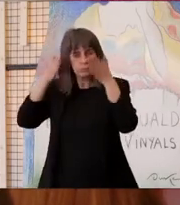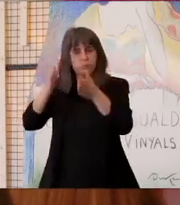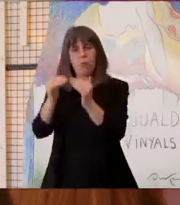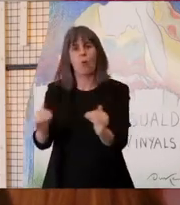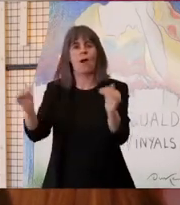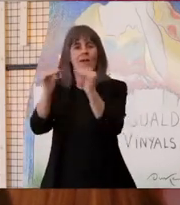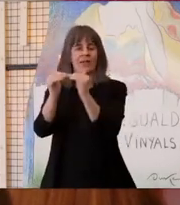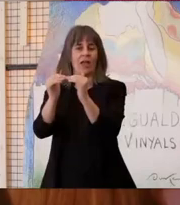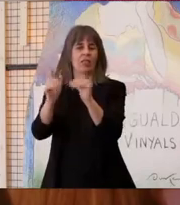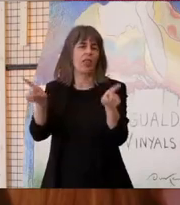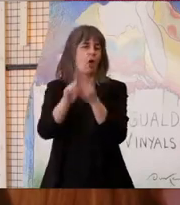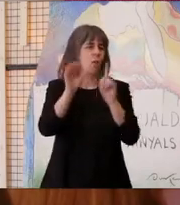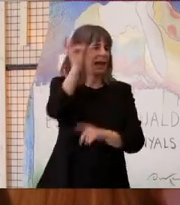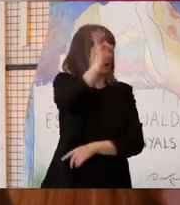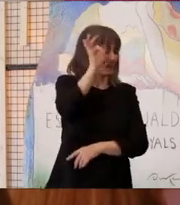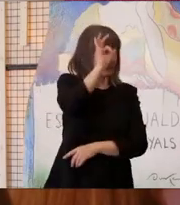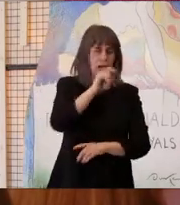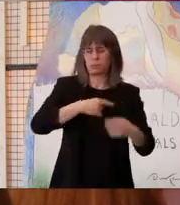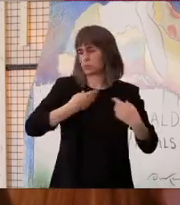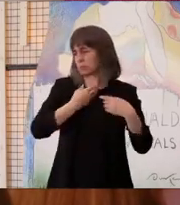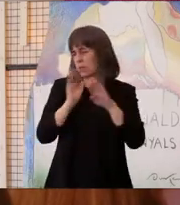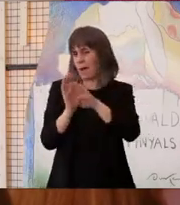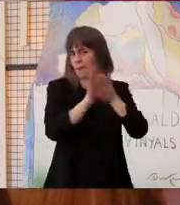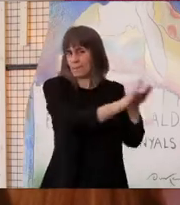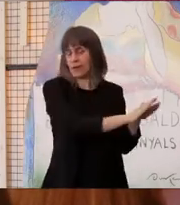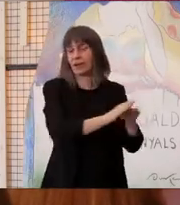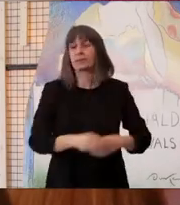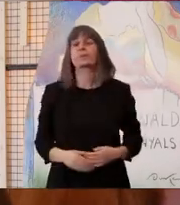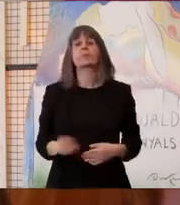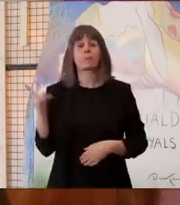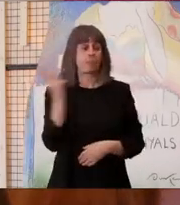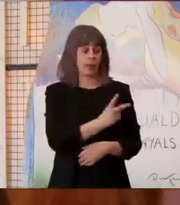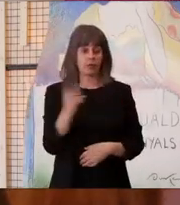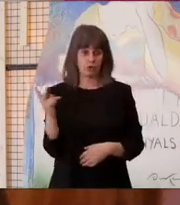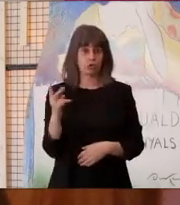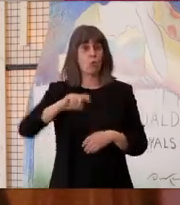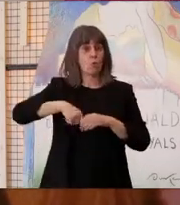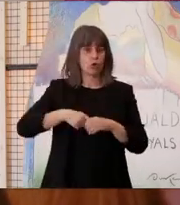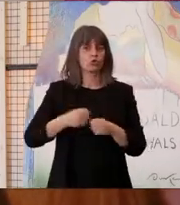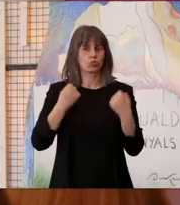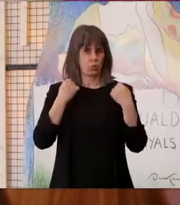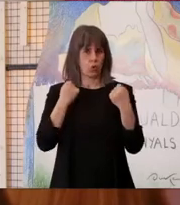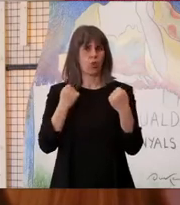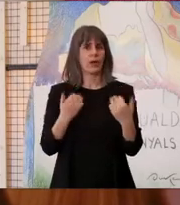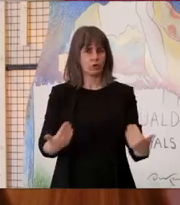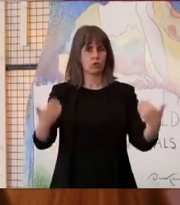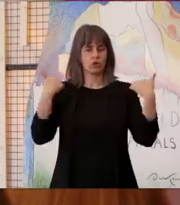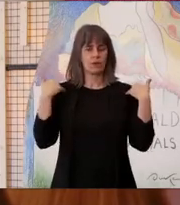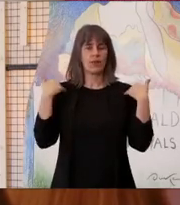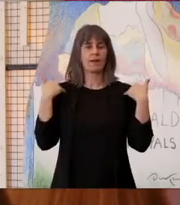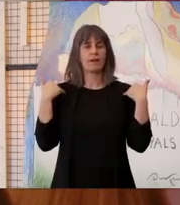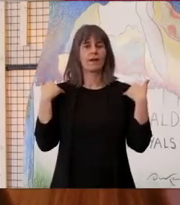y yo me pregunto vosotras que estáis en puestos en posiciones de poder de responsabilidad